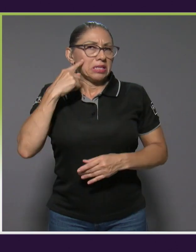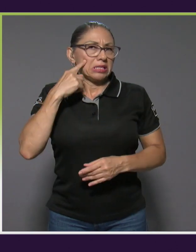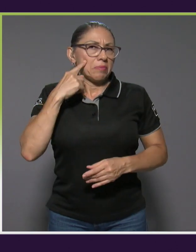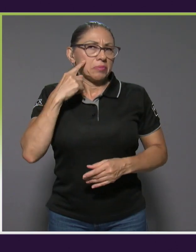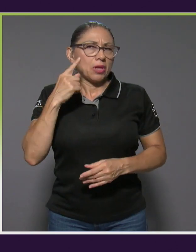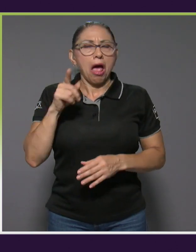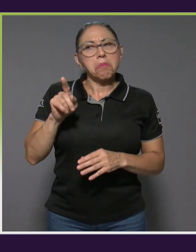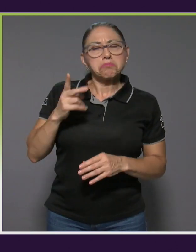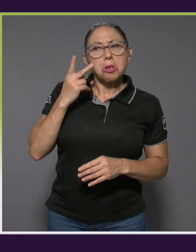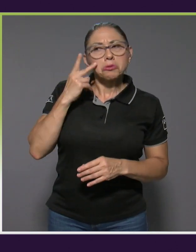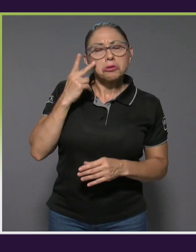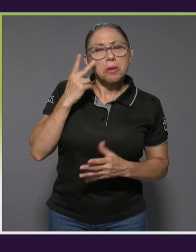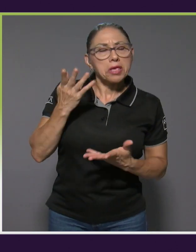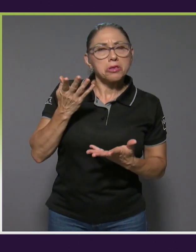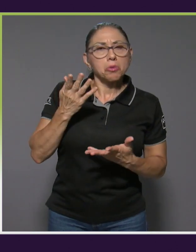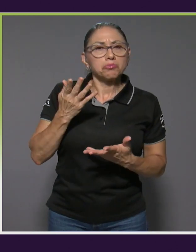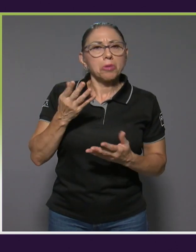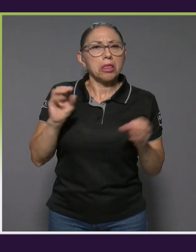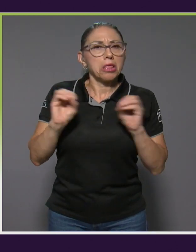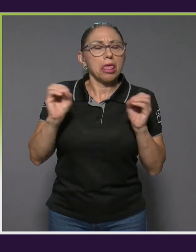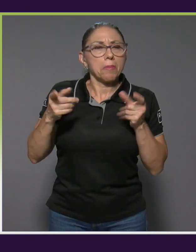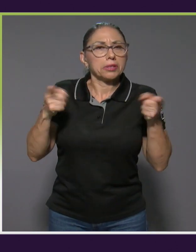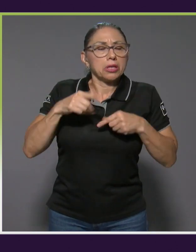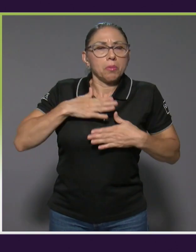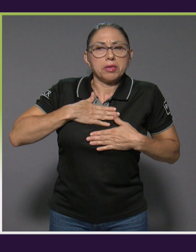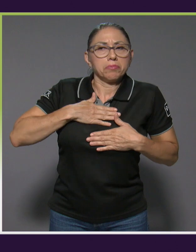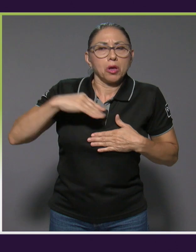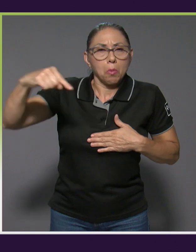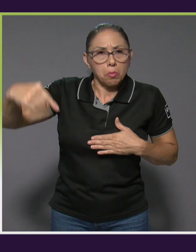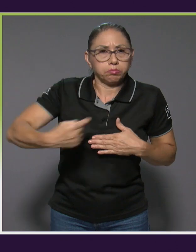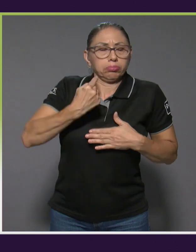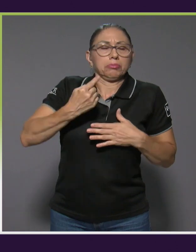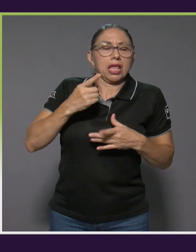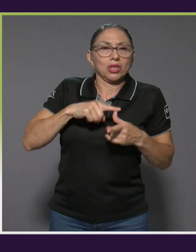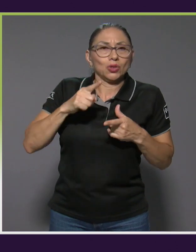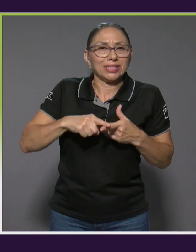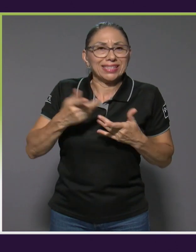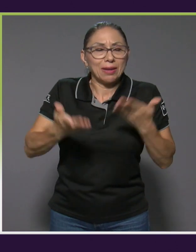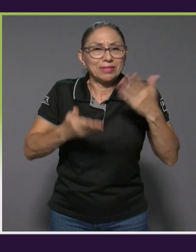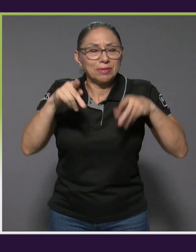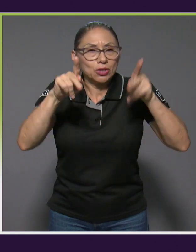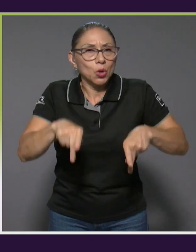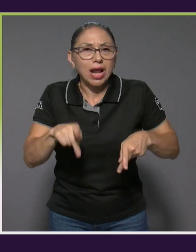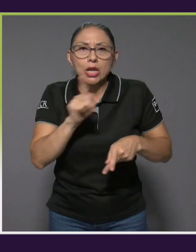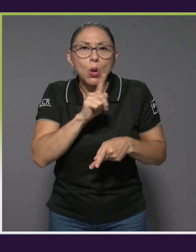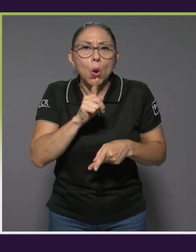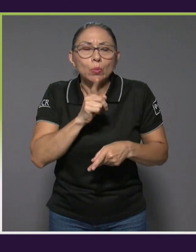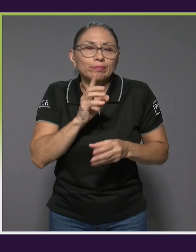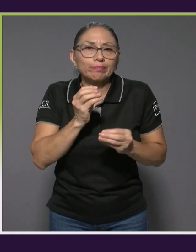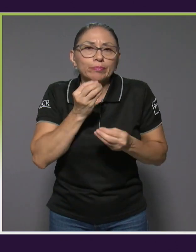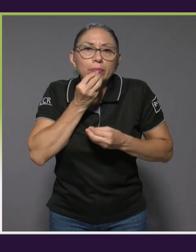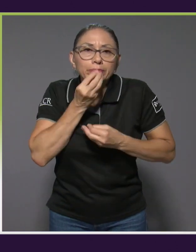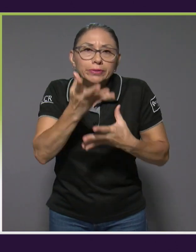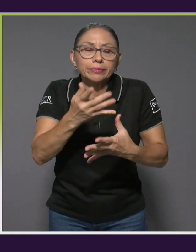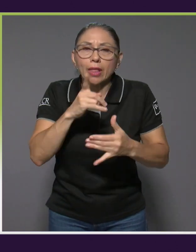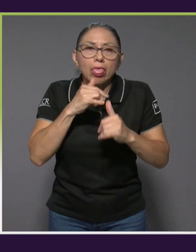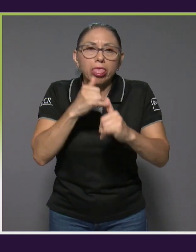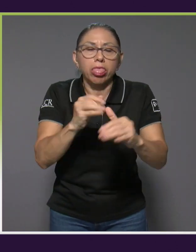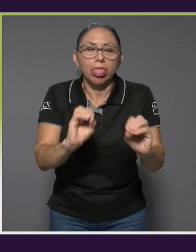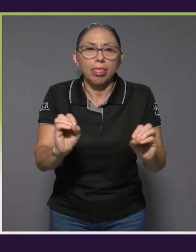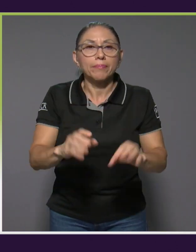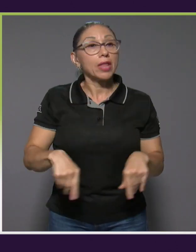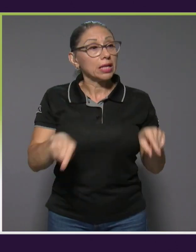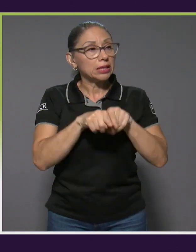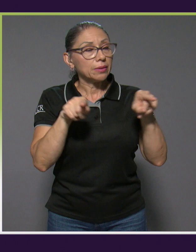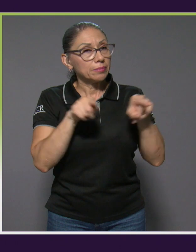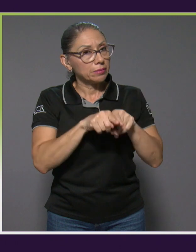cometiendo la violencia contra ellos o ellas, tal vez no se anima a denunciar. Exacto. Y ahí el Poder Judicial incluso